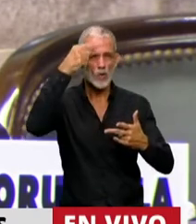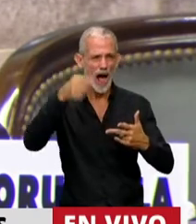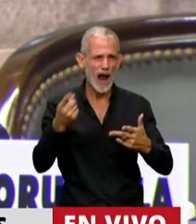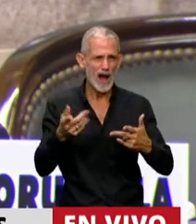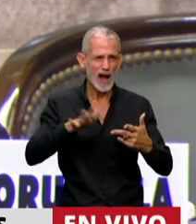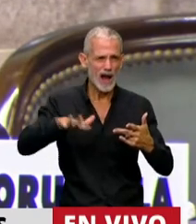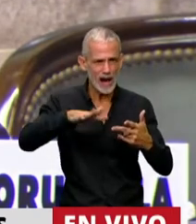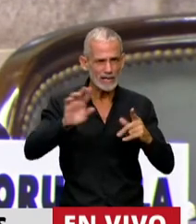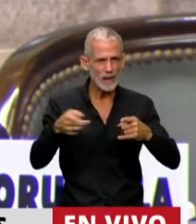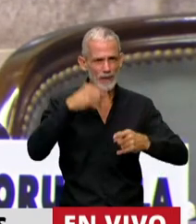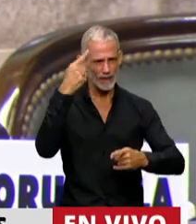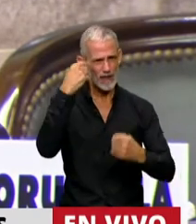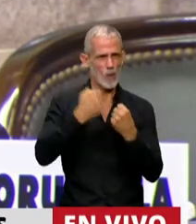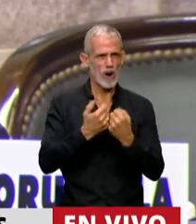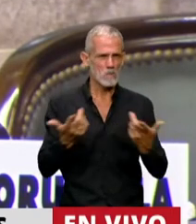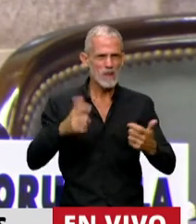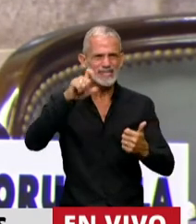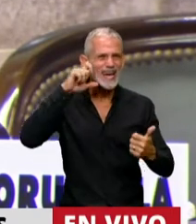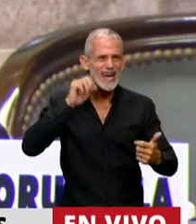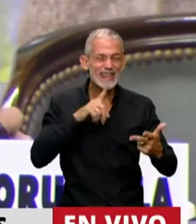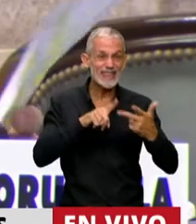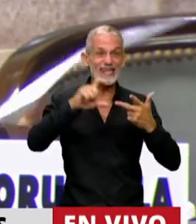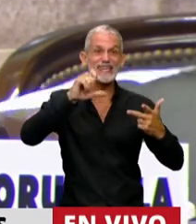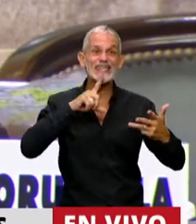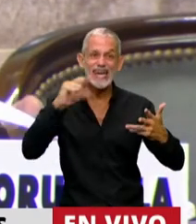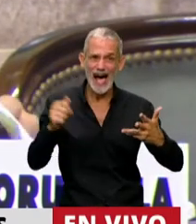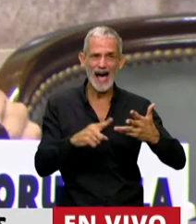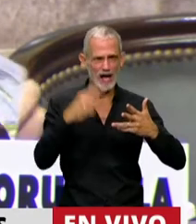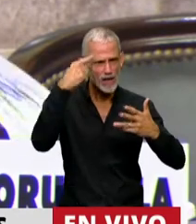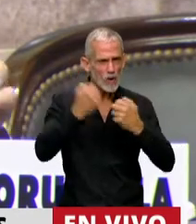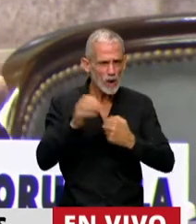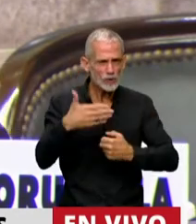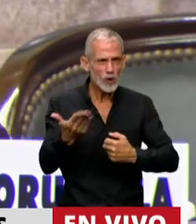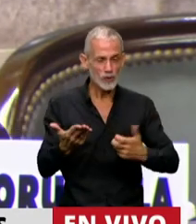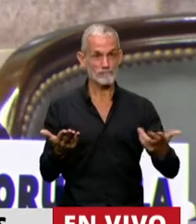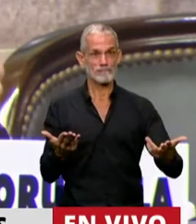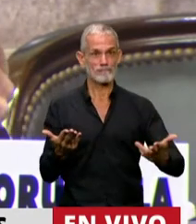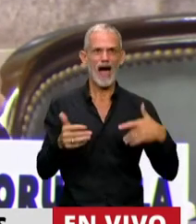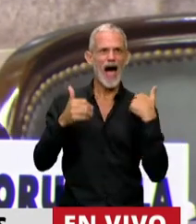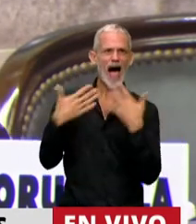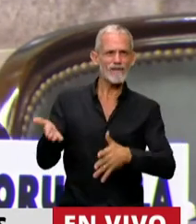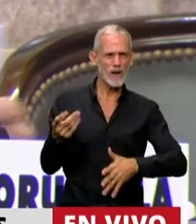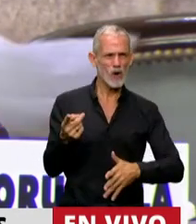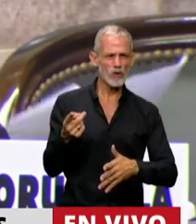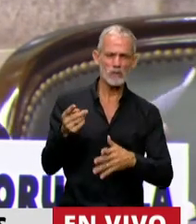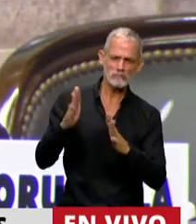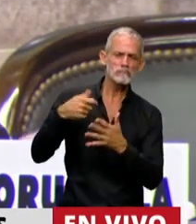rural, la CGT, la CTA, a favor de